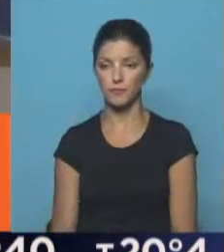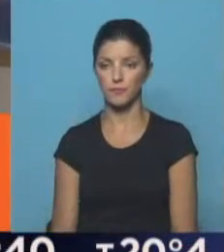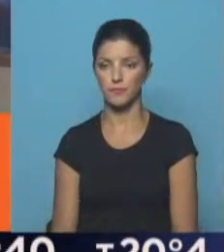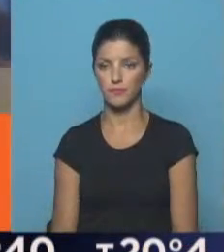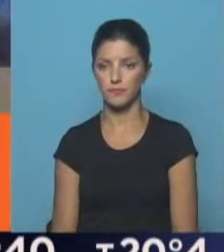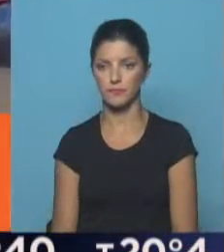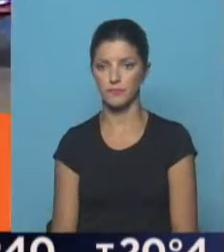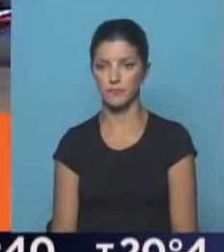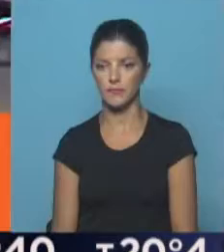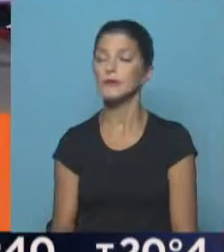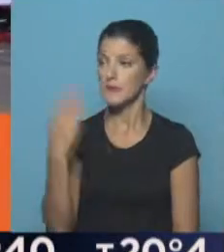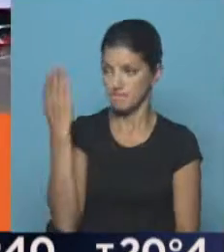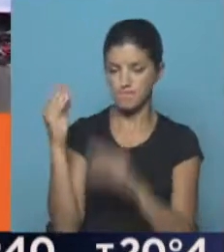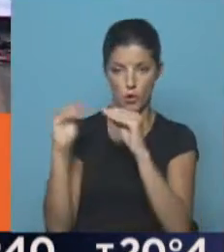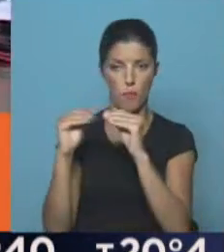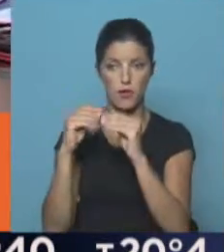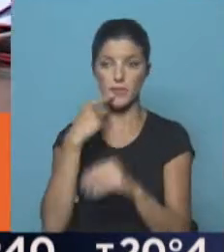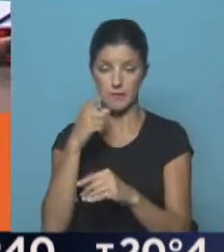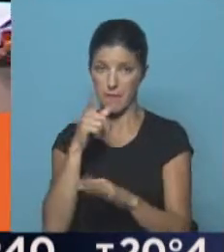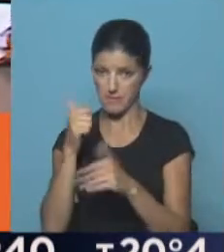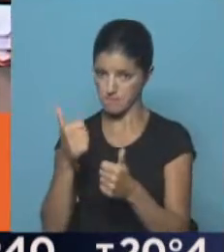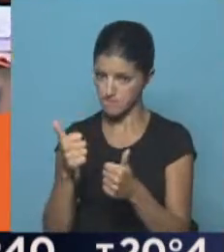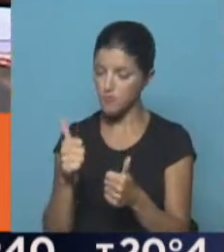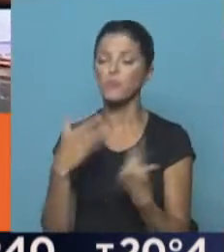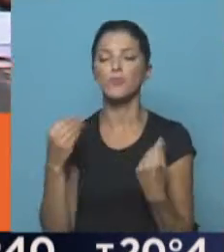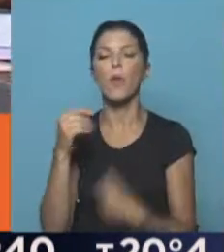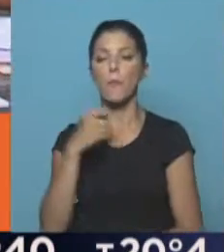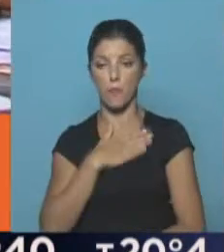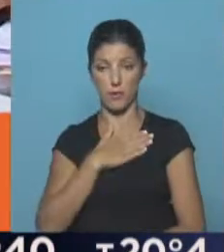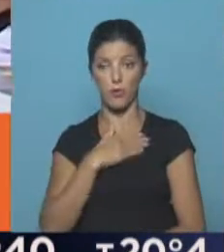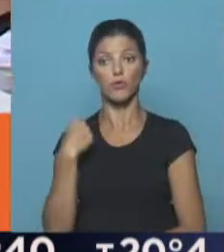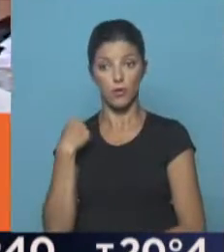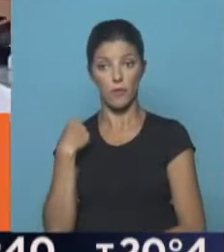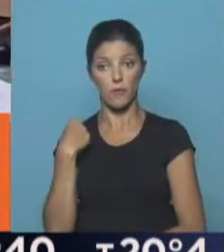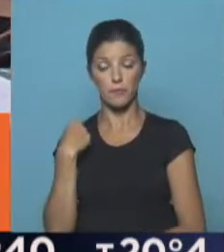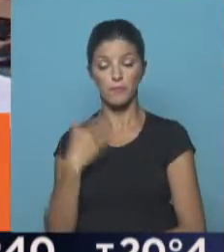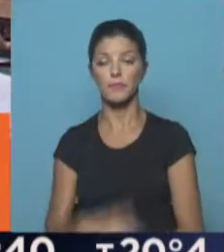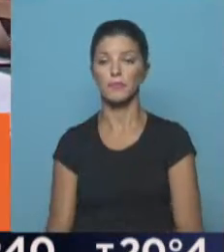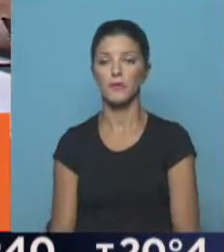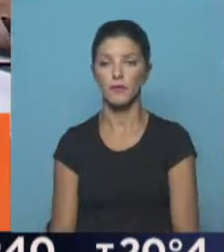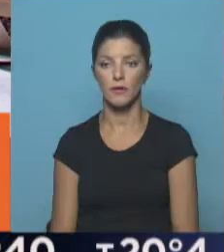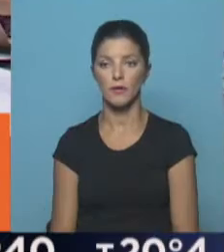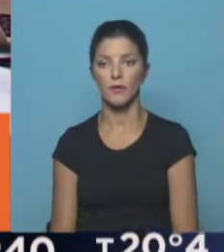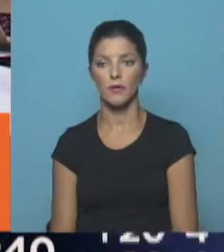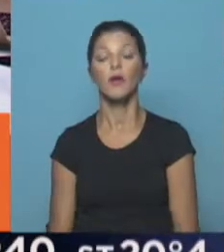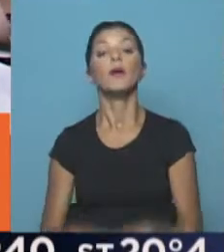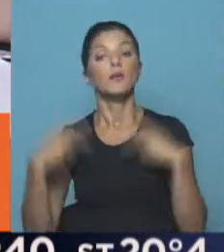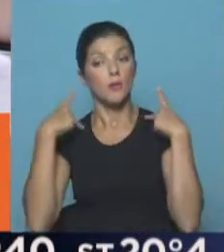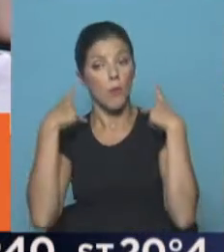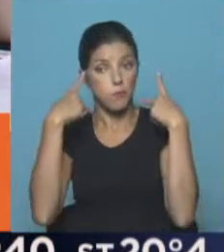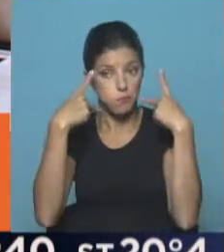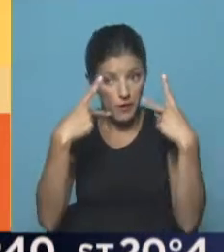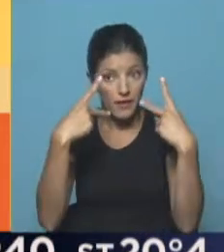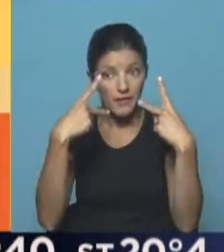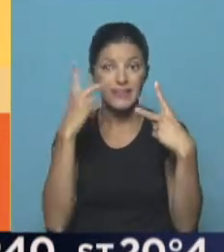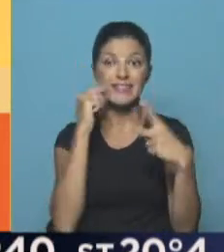absolutamente lo que Jorge dice, porque lo que se palpaba en la calle, por ejemplo, yo estuve en Holanda en estos últimos